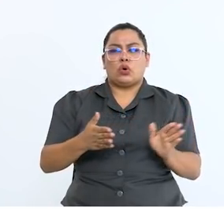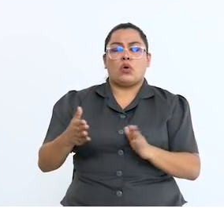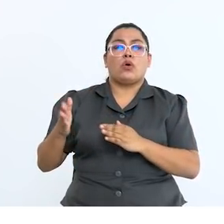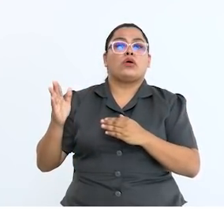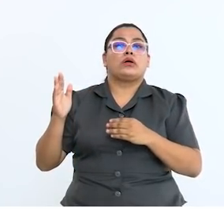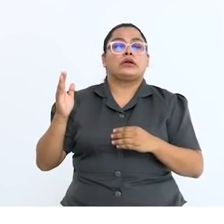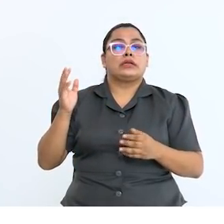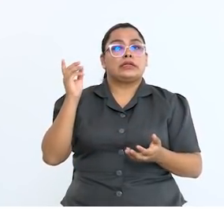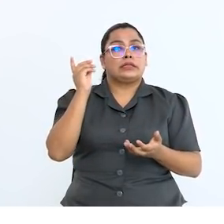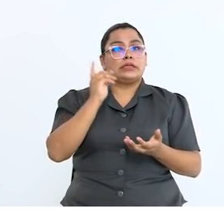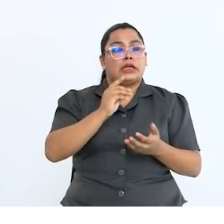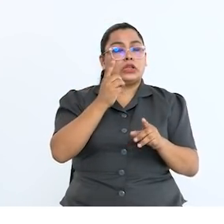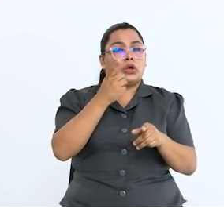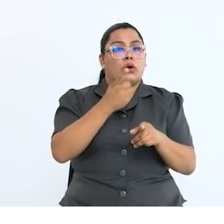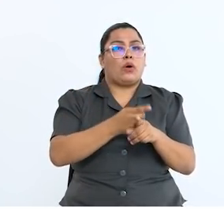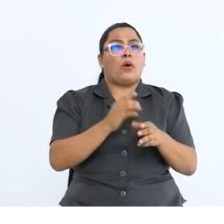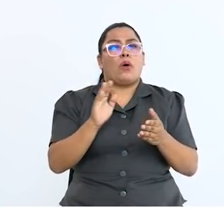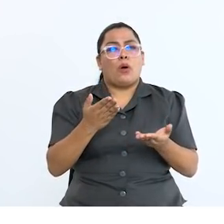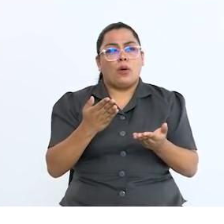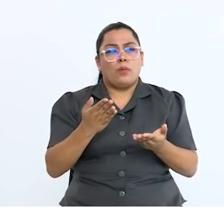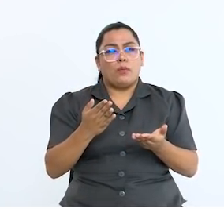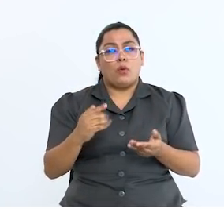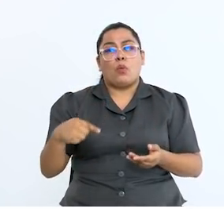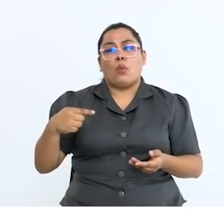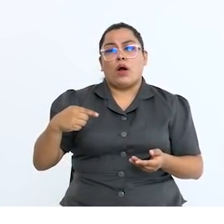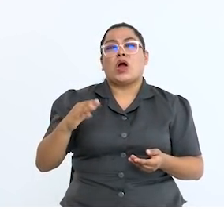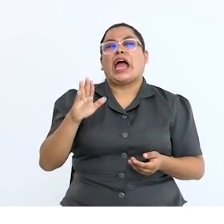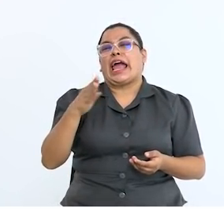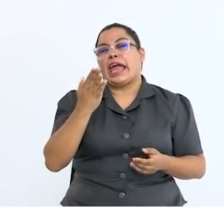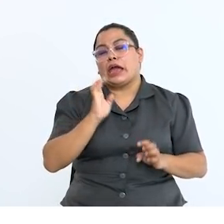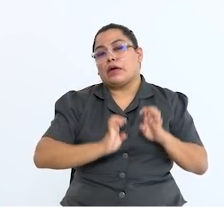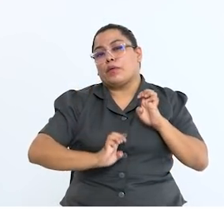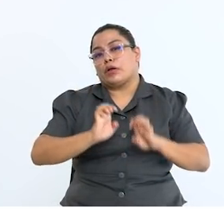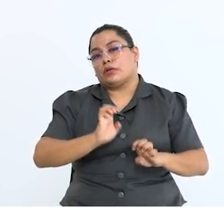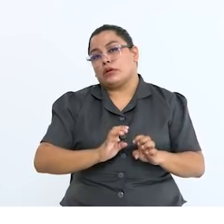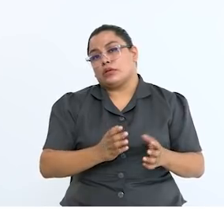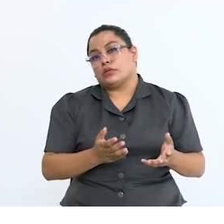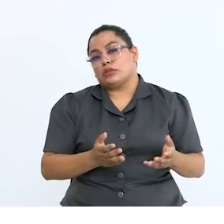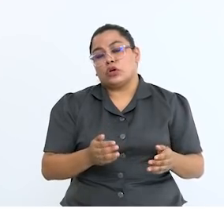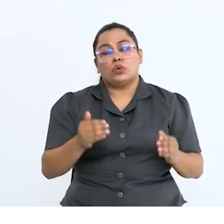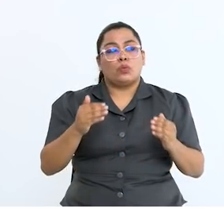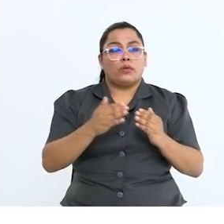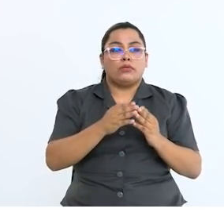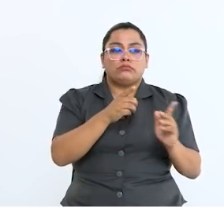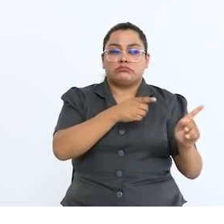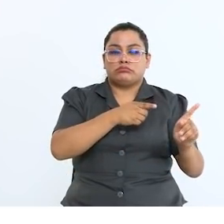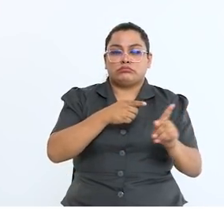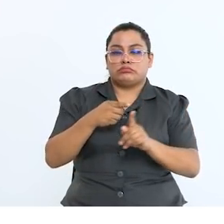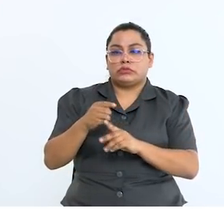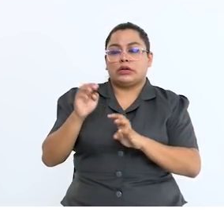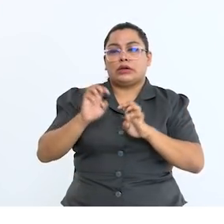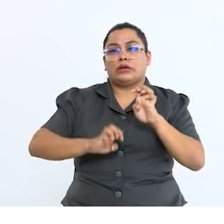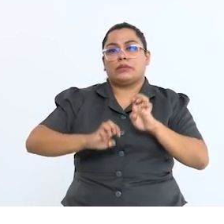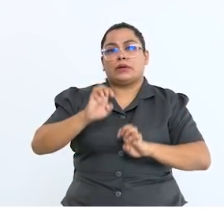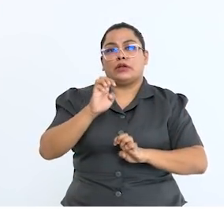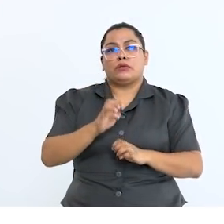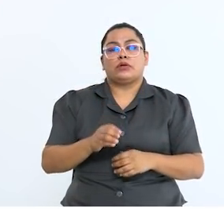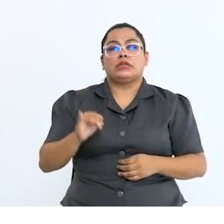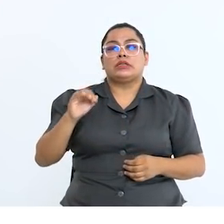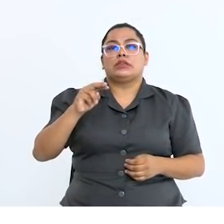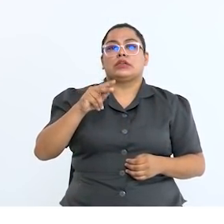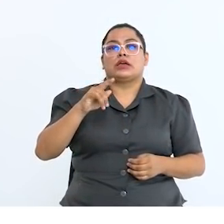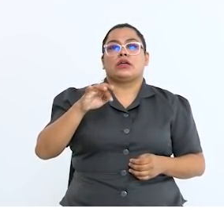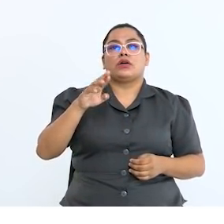y una secuencia didáctica oportuna. ¿Cómo, cuándo y qué evaluar? También tenemos orientaciones sobre